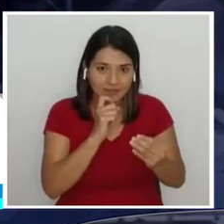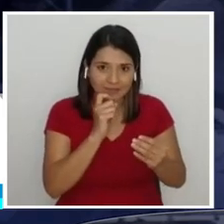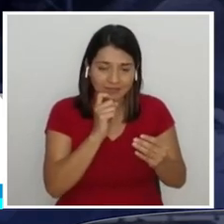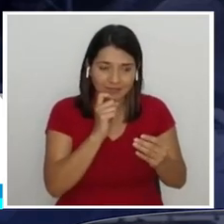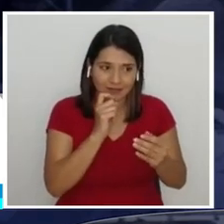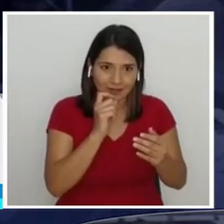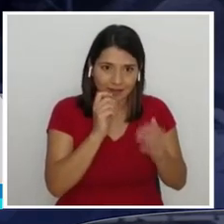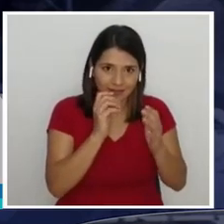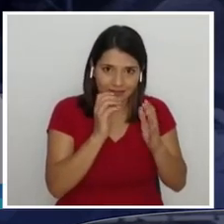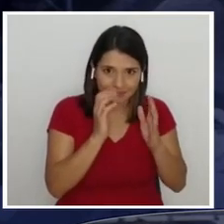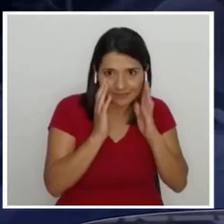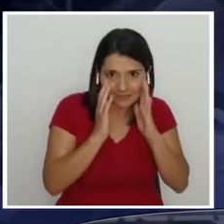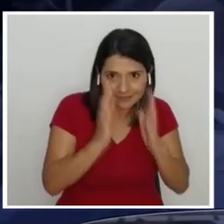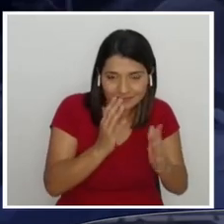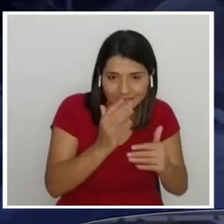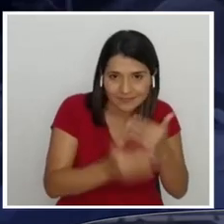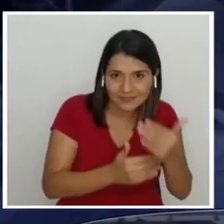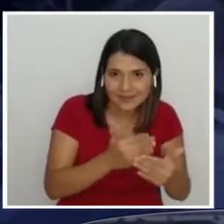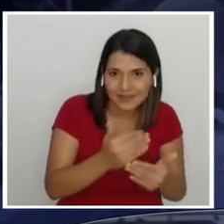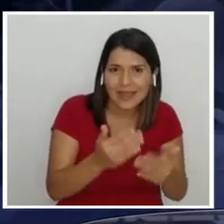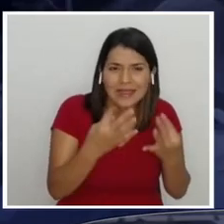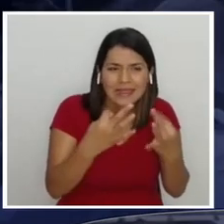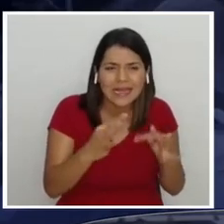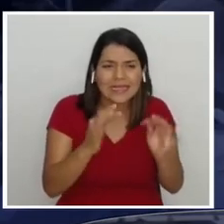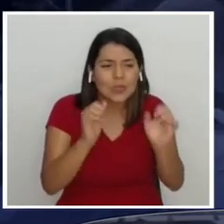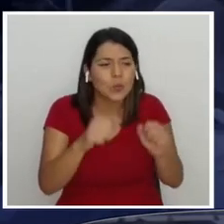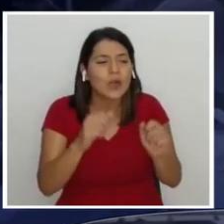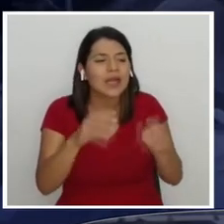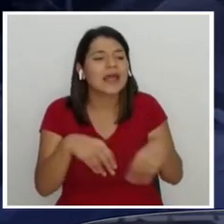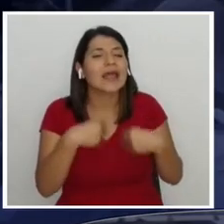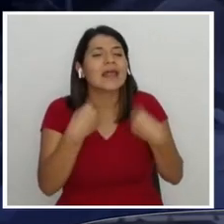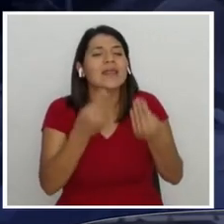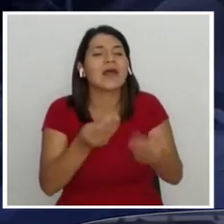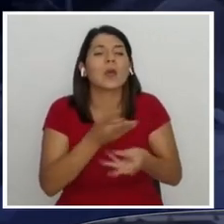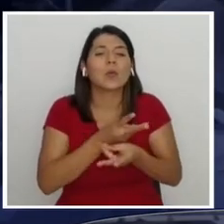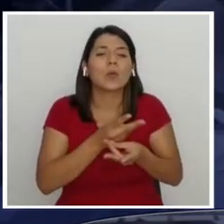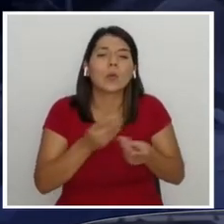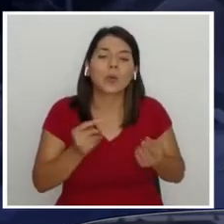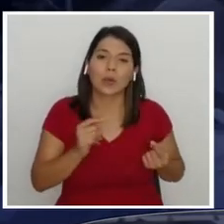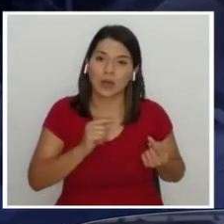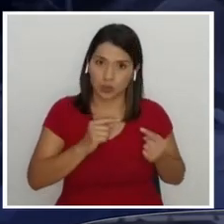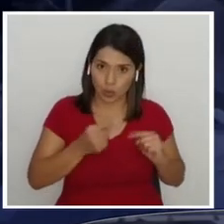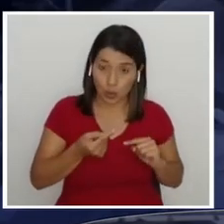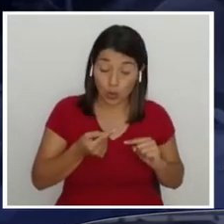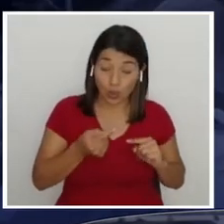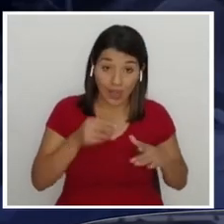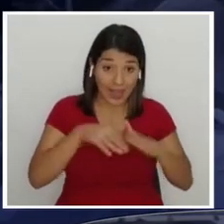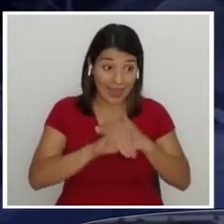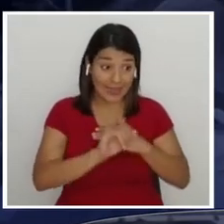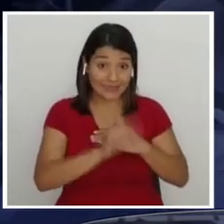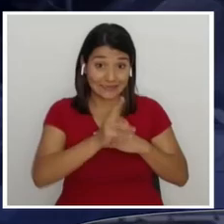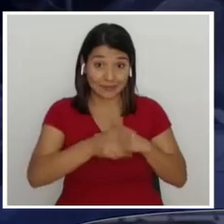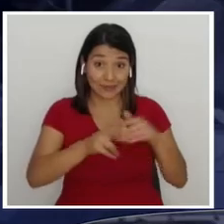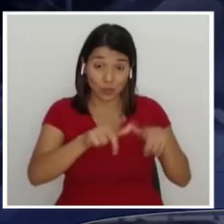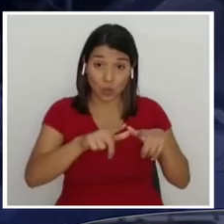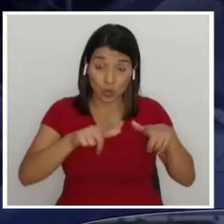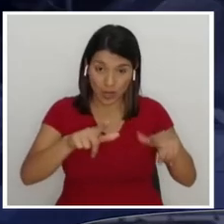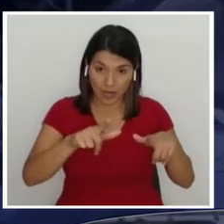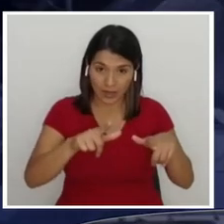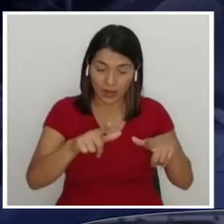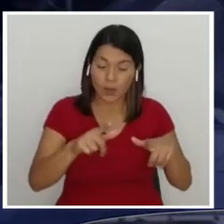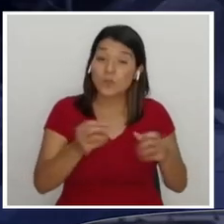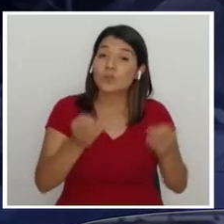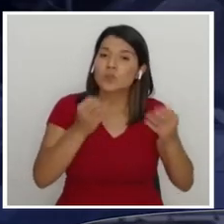tratando de llevar el alivio al dolor humano en el lugar. No solo, que muchas veces no solo se trata de sacarlo,